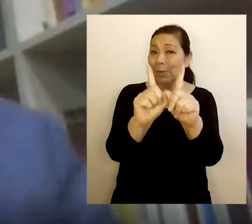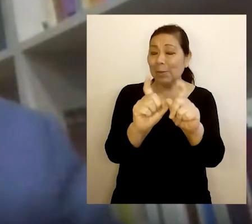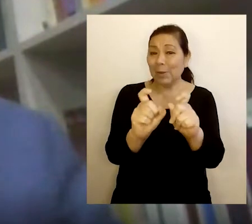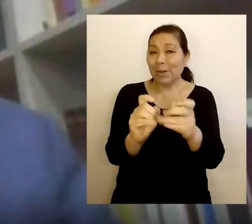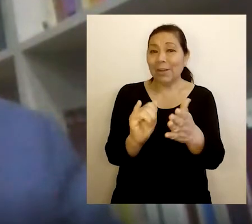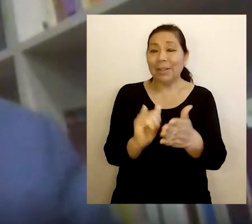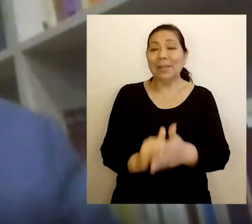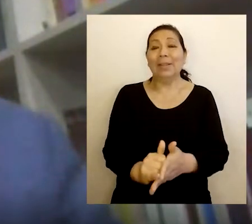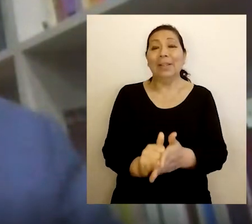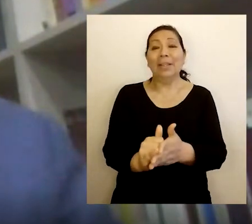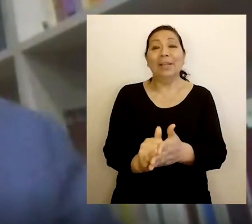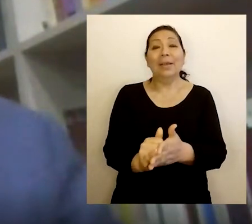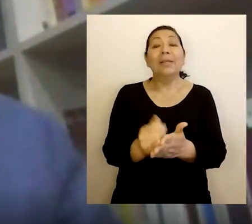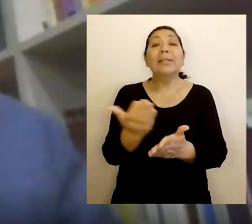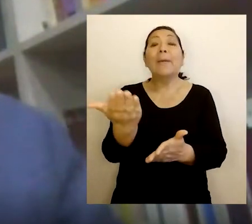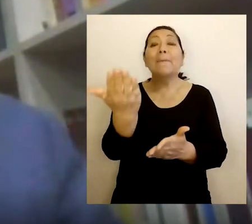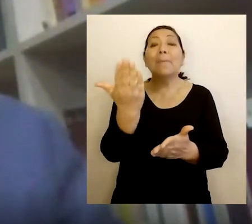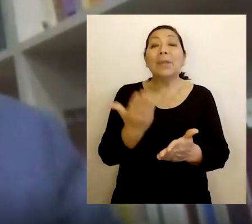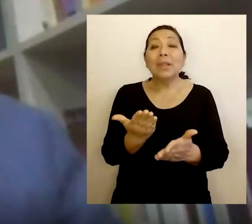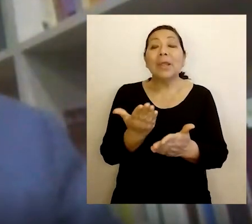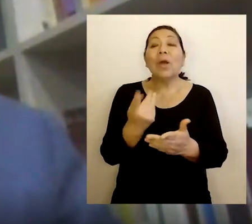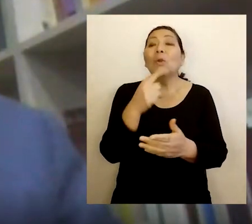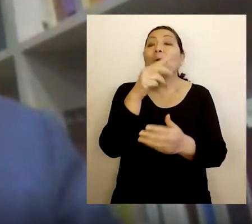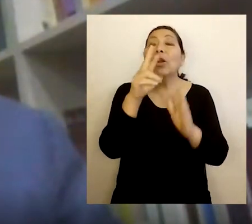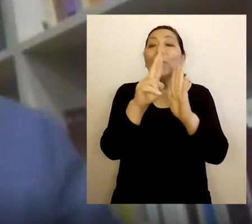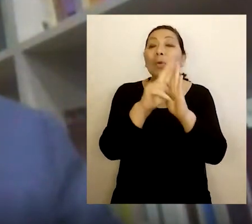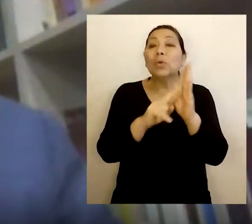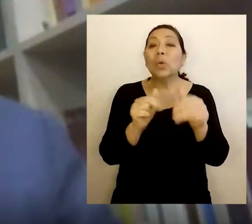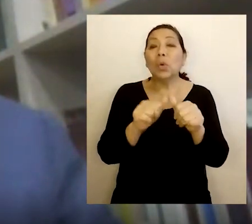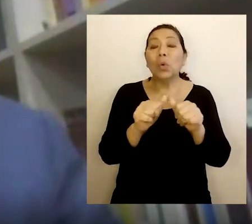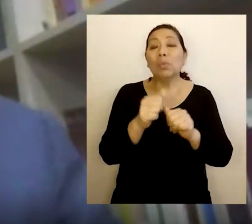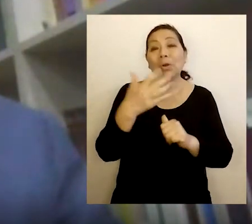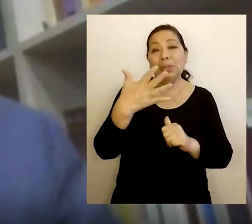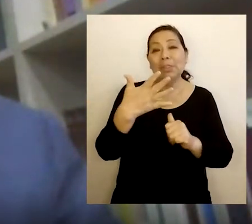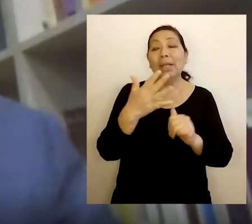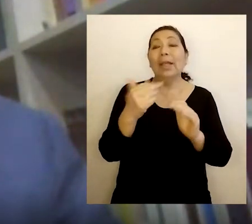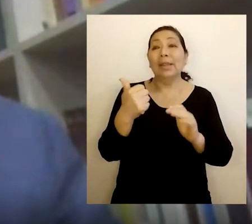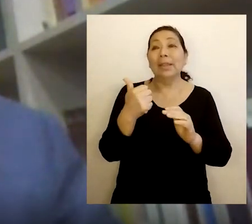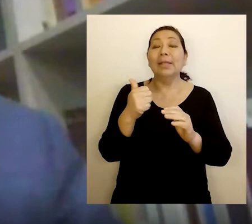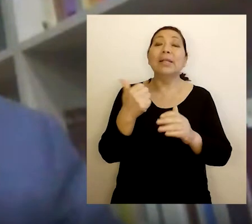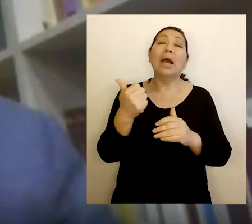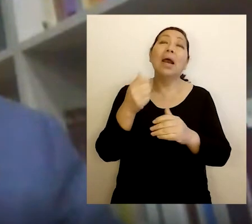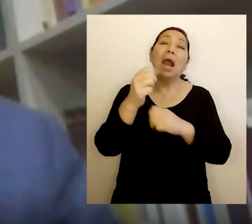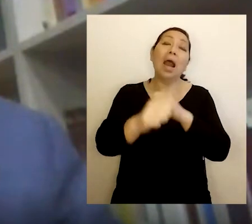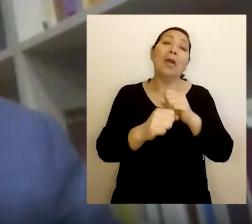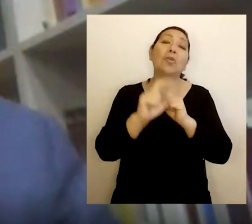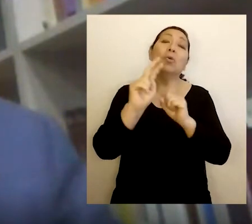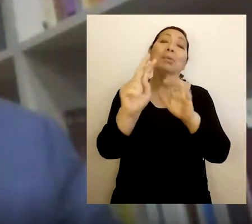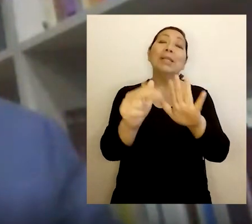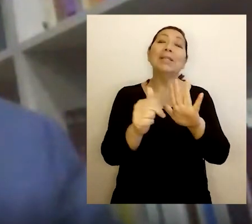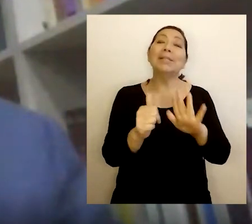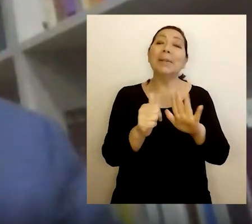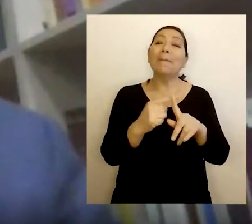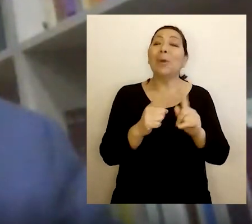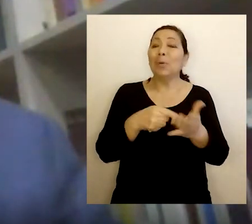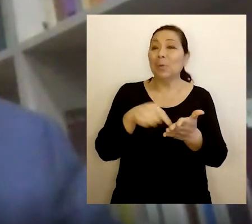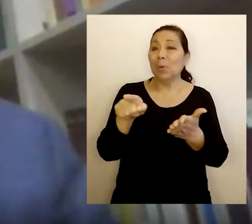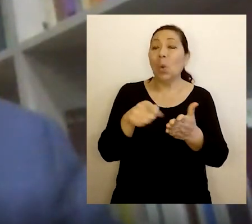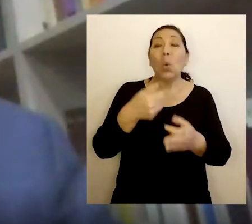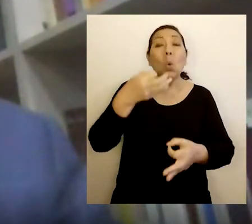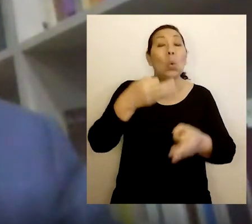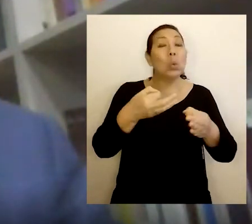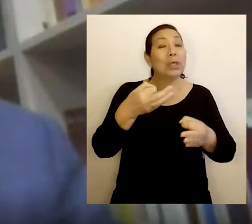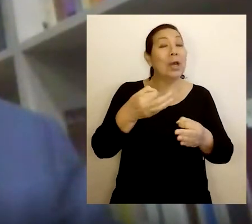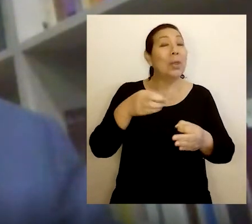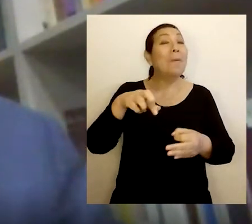es o se está solicitando es la nulidad de la resolución número 5 de fecha 10 de abril de 2016, emitida por un juzgado